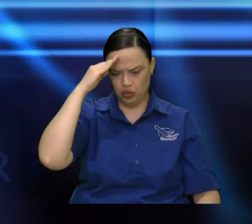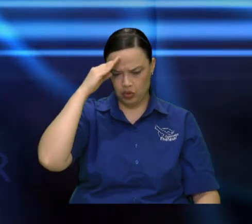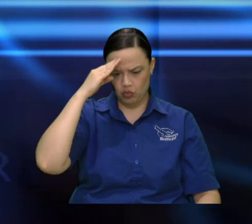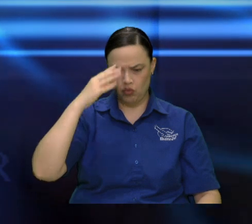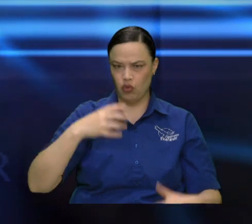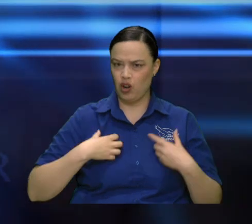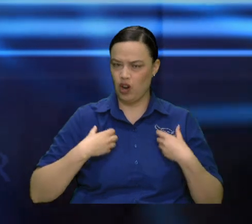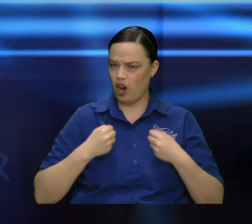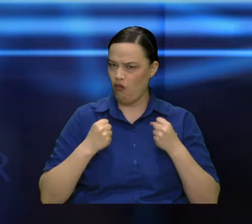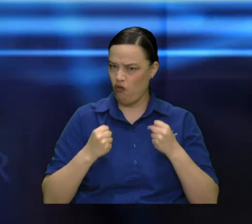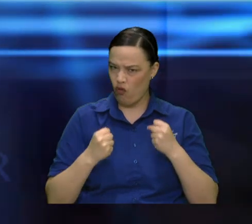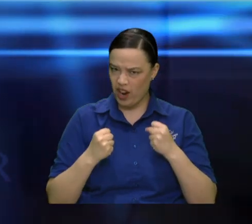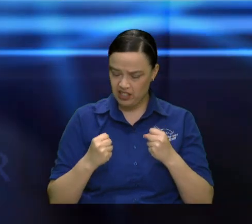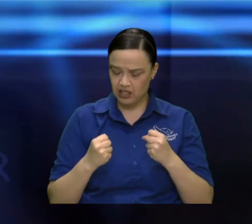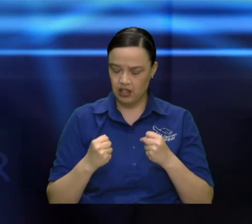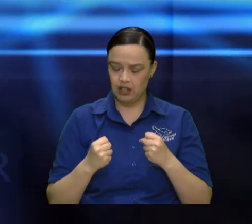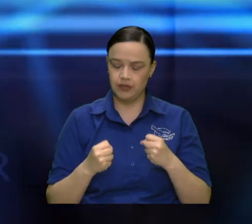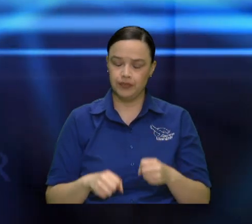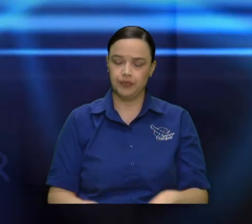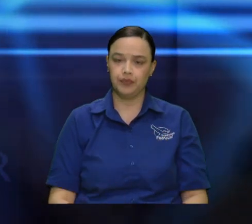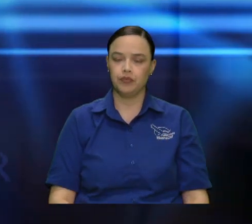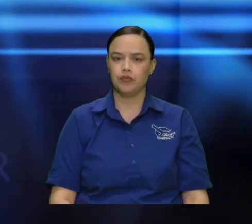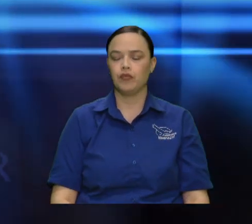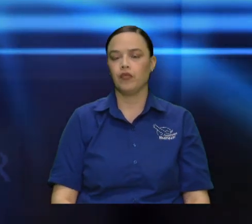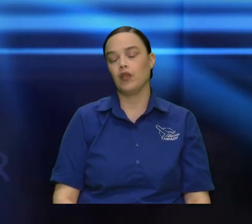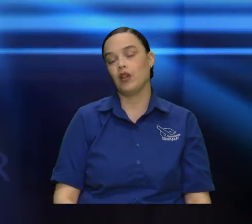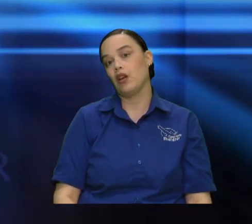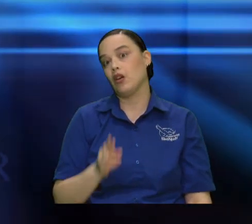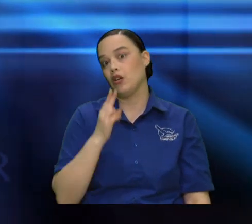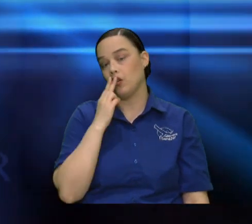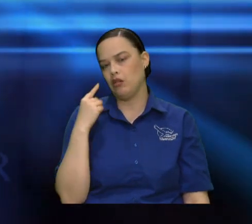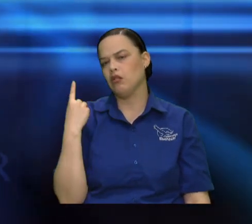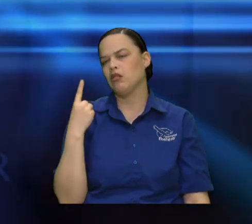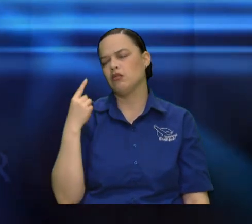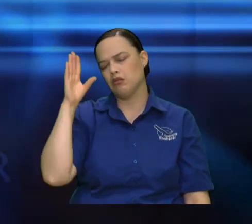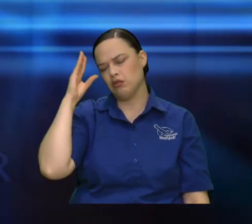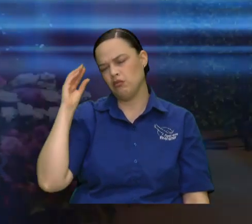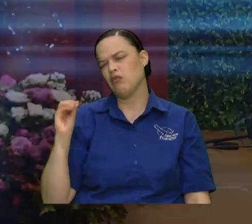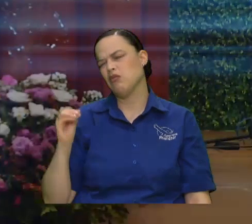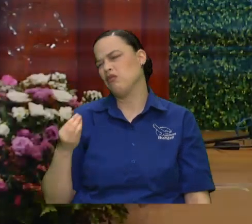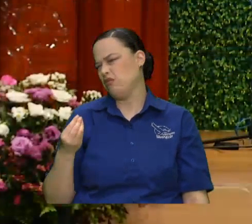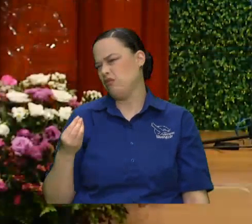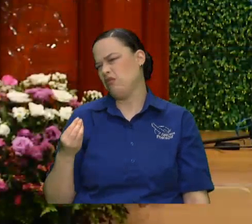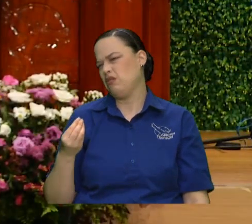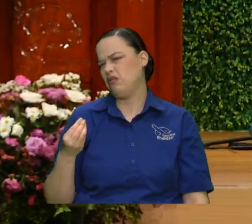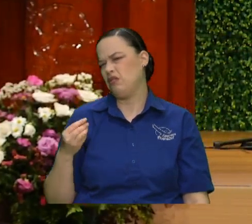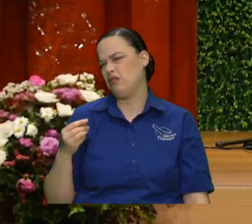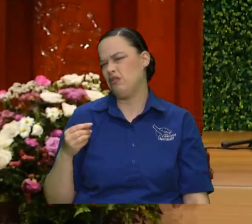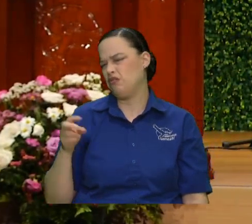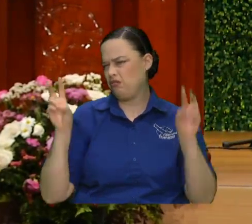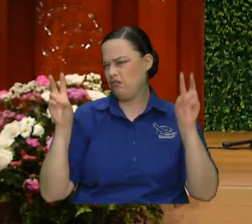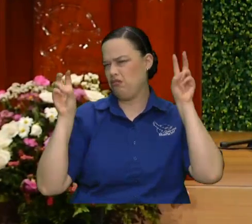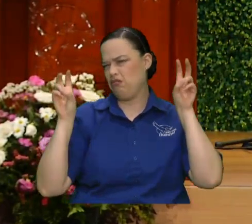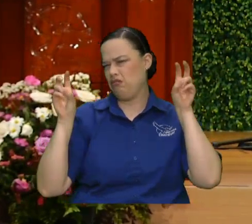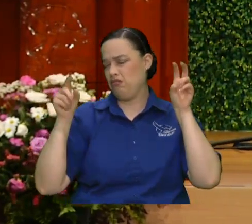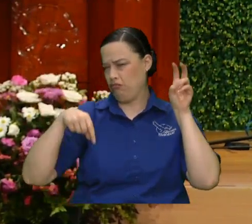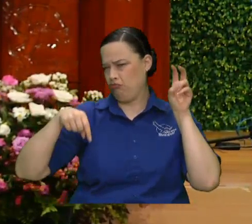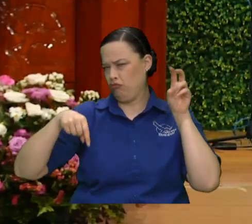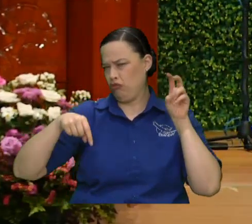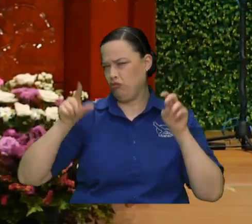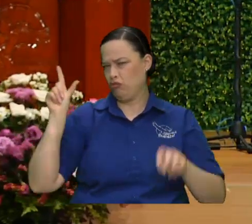desgaste y usted me dirá hermano pero porque estamos hablando de este tema si es un tema familiar es que